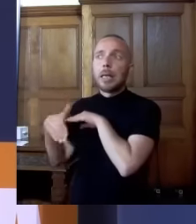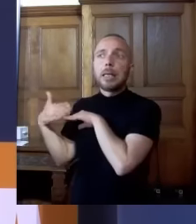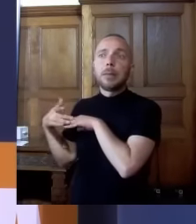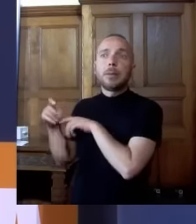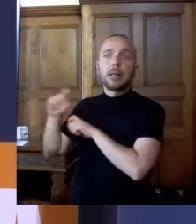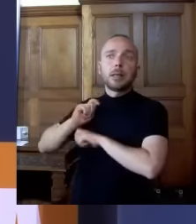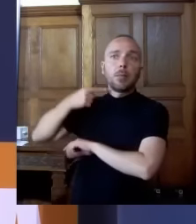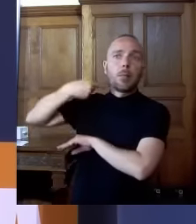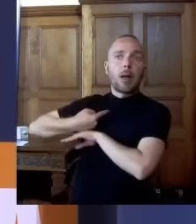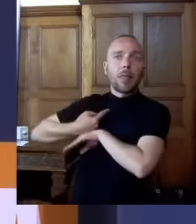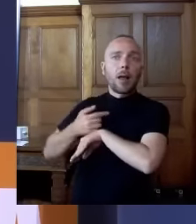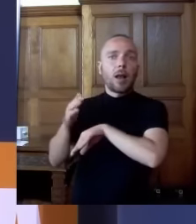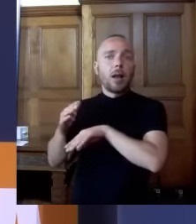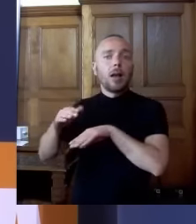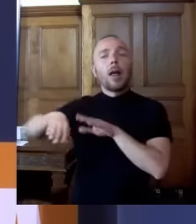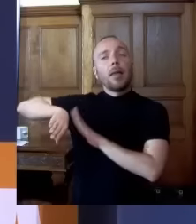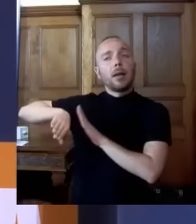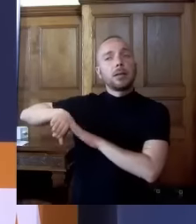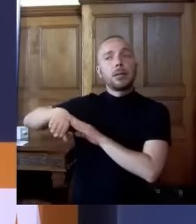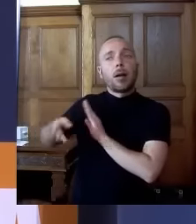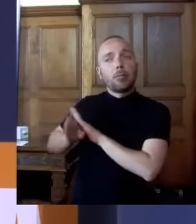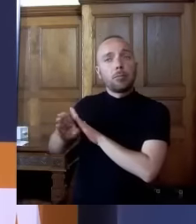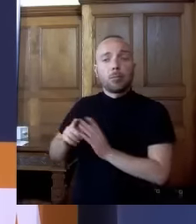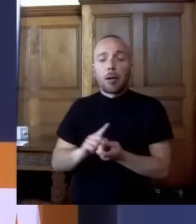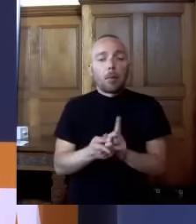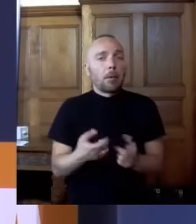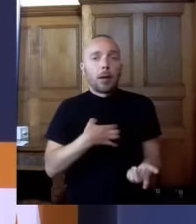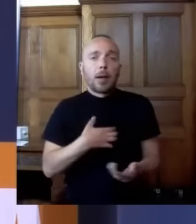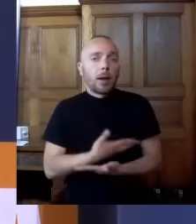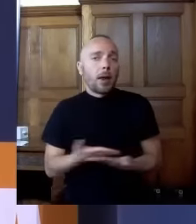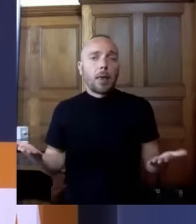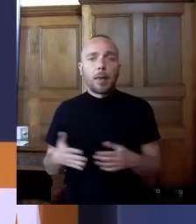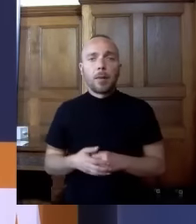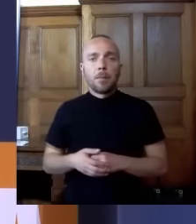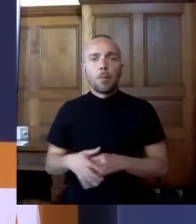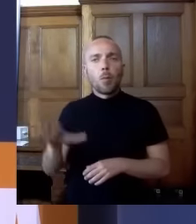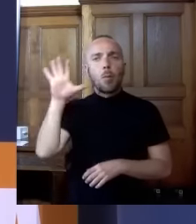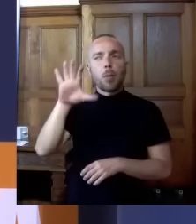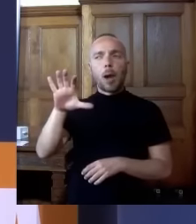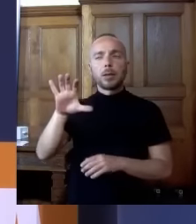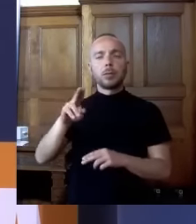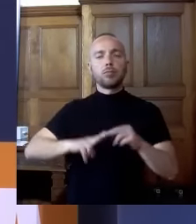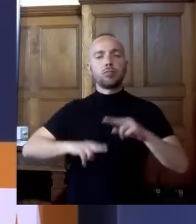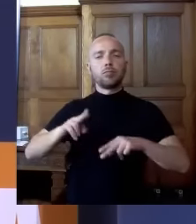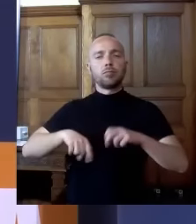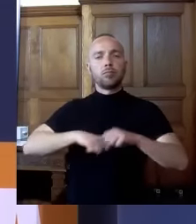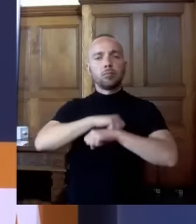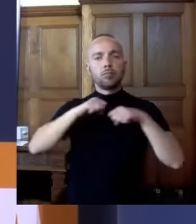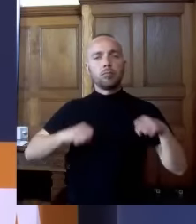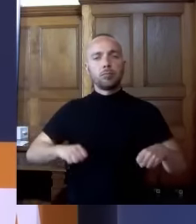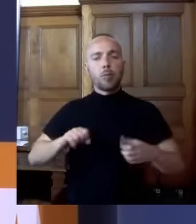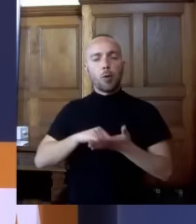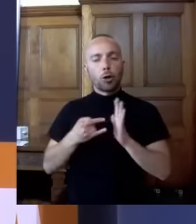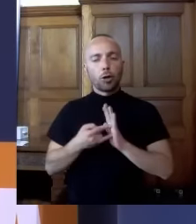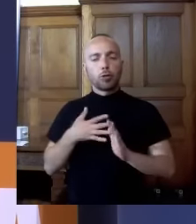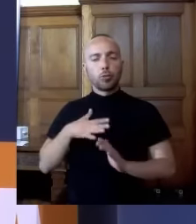que nos marca la derecha cómo vamos a hablar de construcción de un país de los proyectos de un país